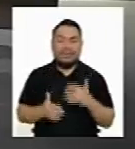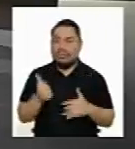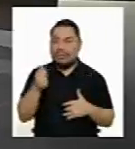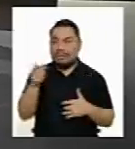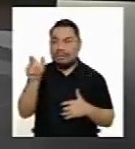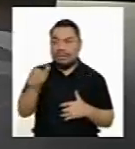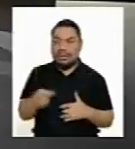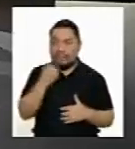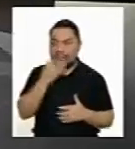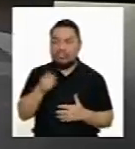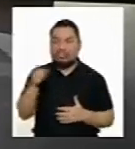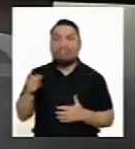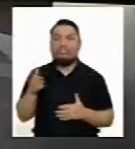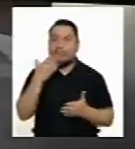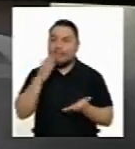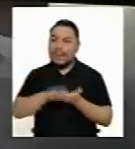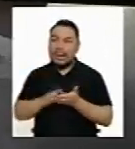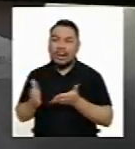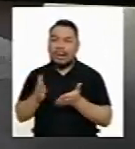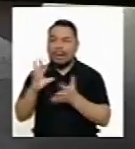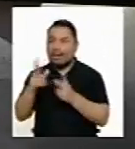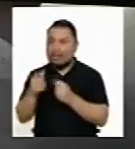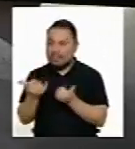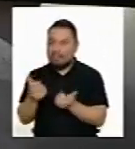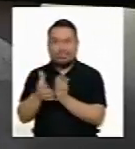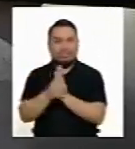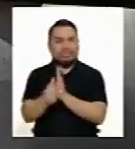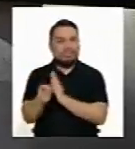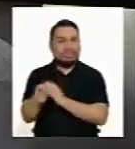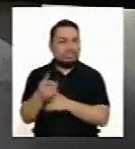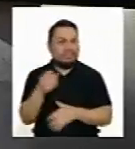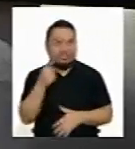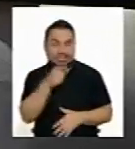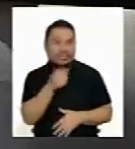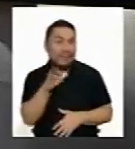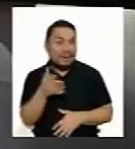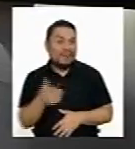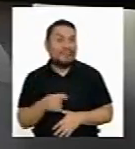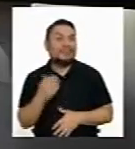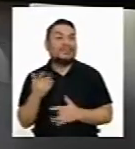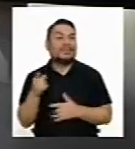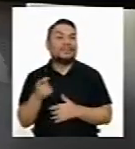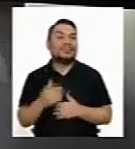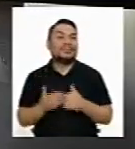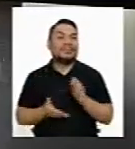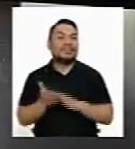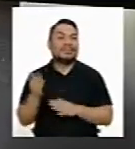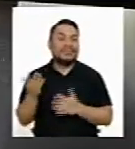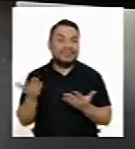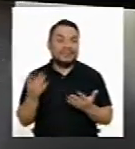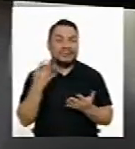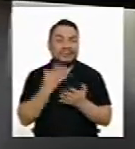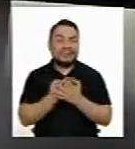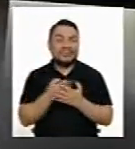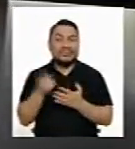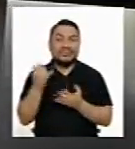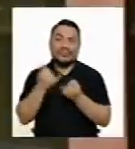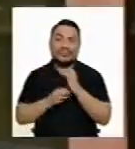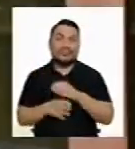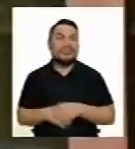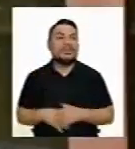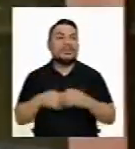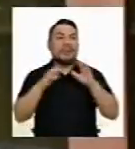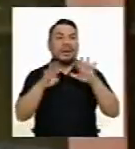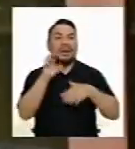esta persona estaba por el mal camino y miren lo que tenemos aquí? Así que estamos esperando nada más que salga, que cumpla su condena para que... El